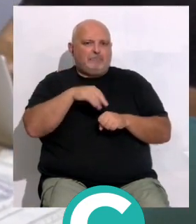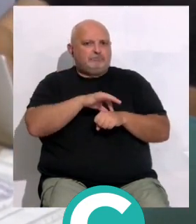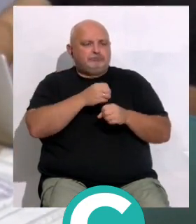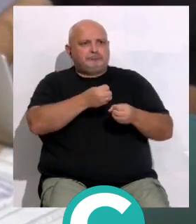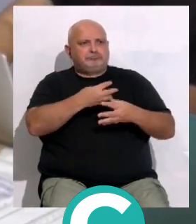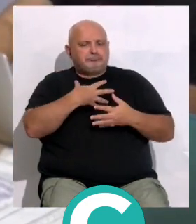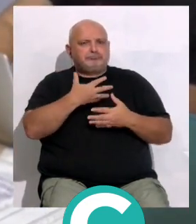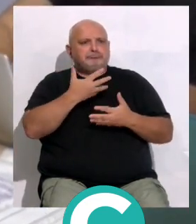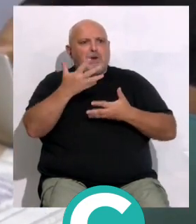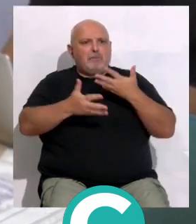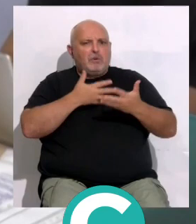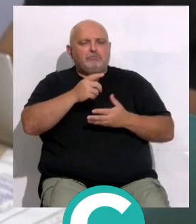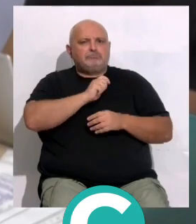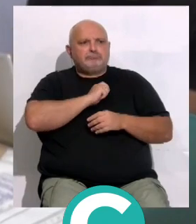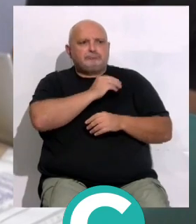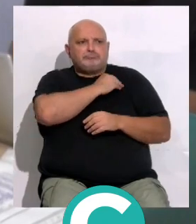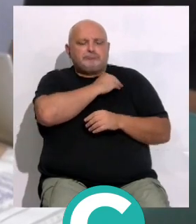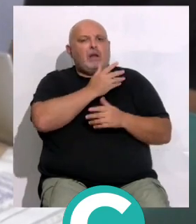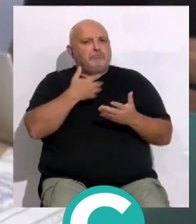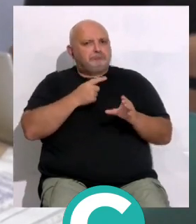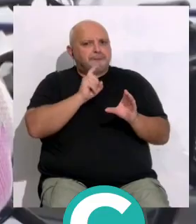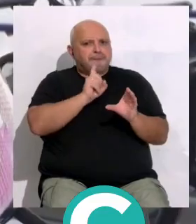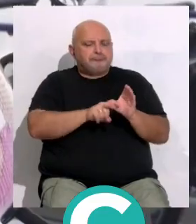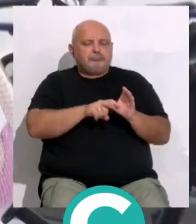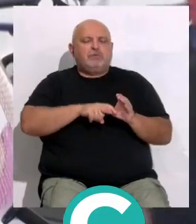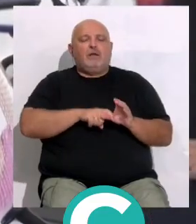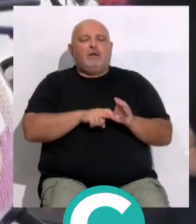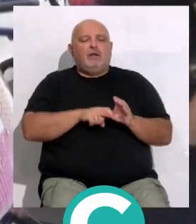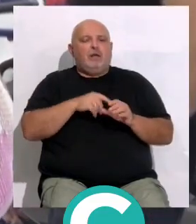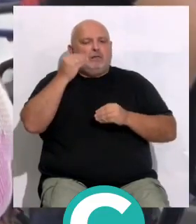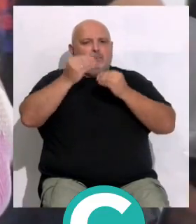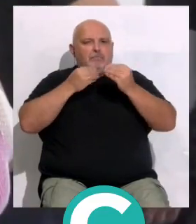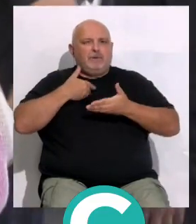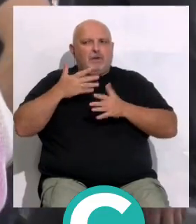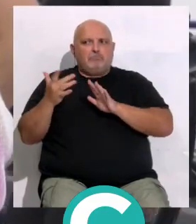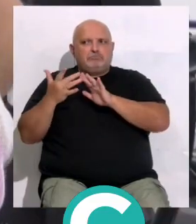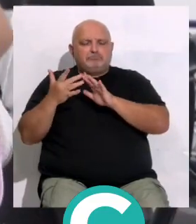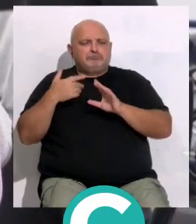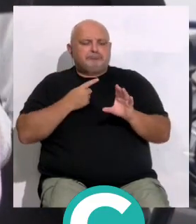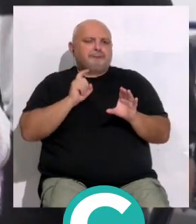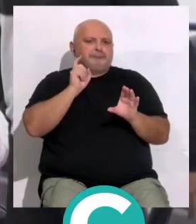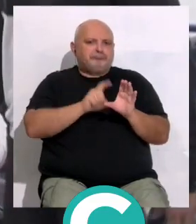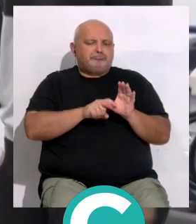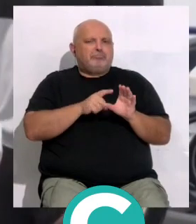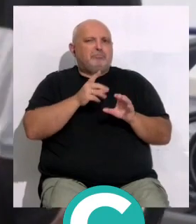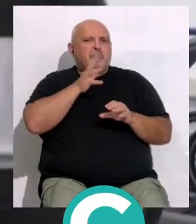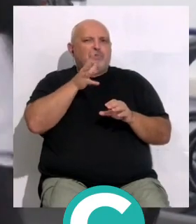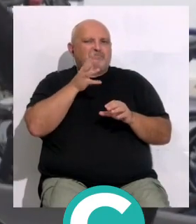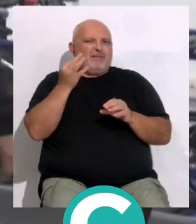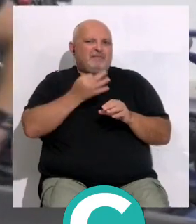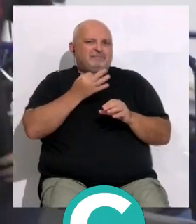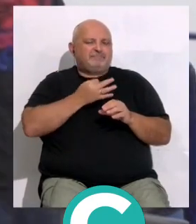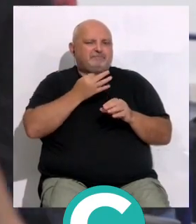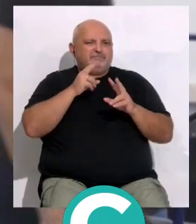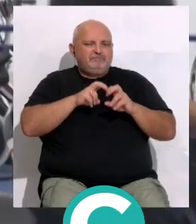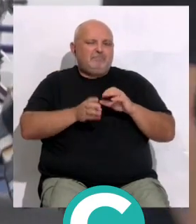Ella me animó y digo, bueno, pues me voy. Y lo pensé, hablé con mi hijo, digo, pues ahora me voy a ver, porque hay que